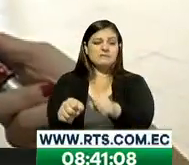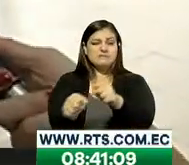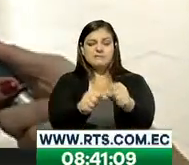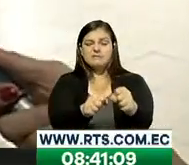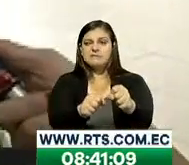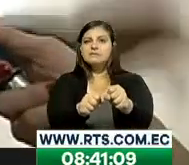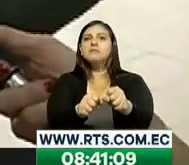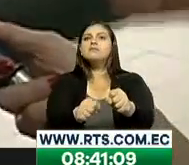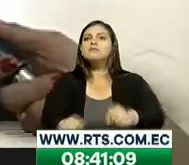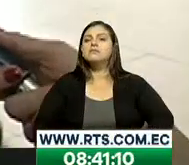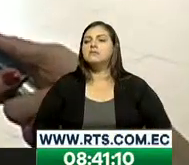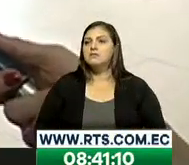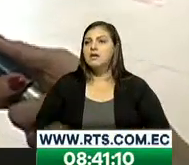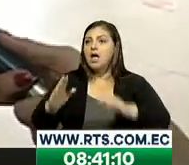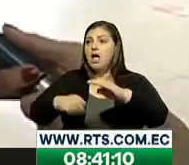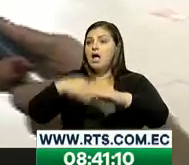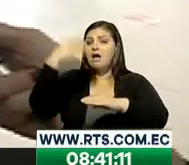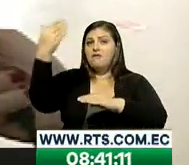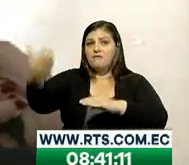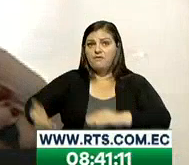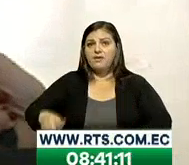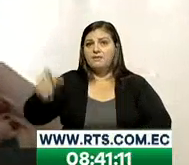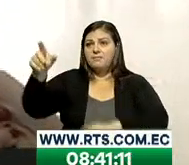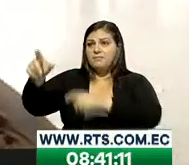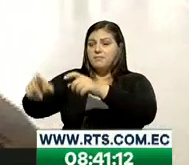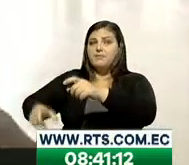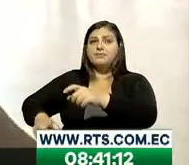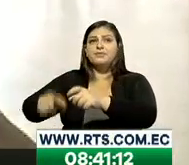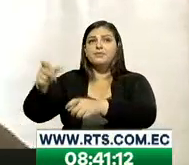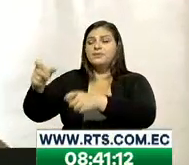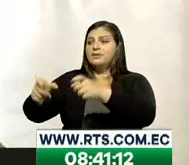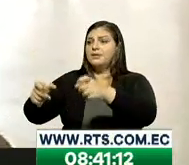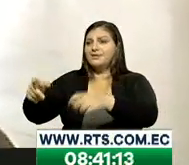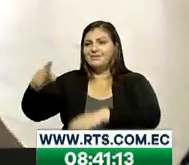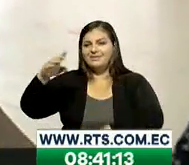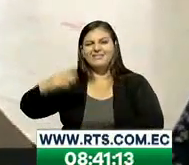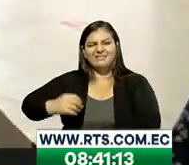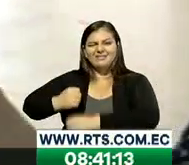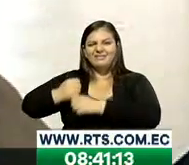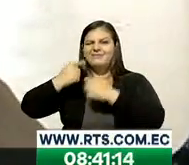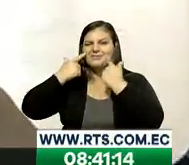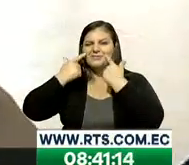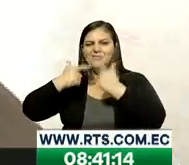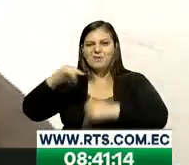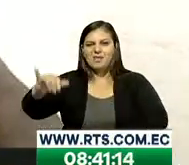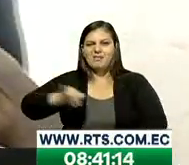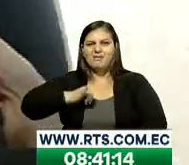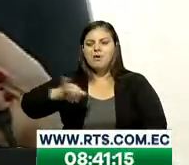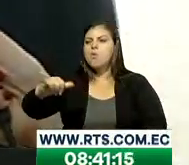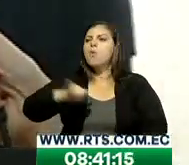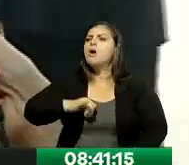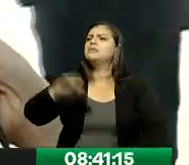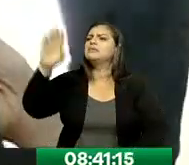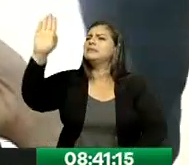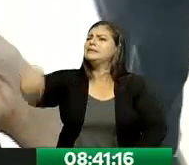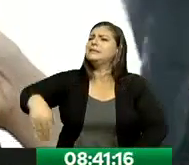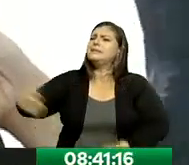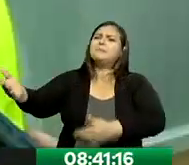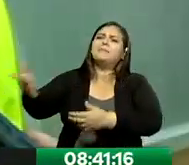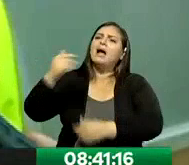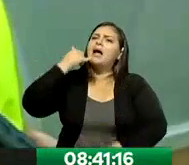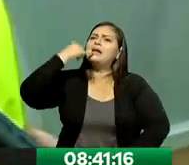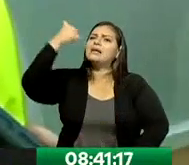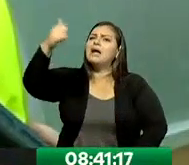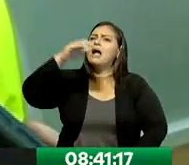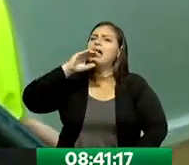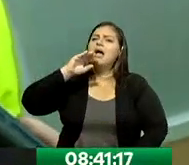que afuera hay otro, uno que cuida unas villas, el guardia, entonces yo lo llamé a él y él pudo llamar a la policía para dar aviso.